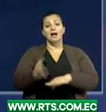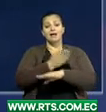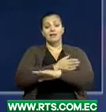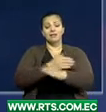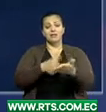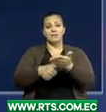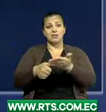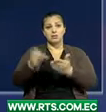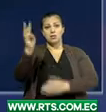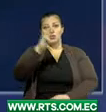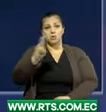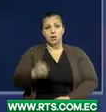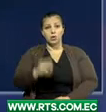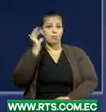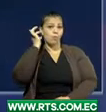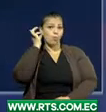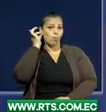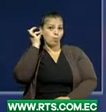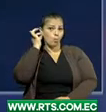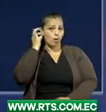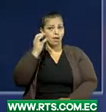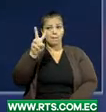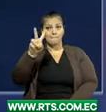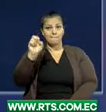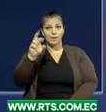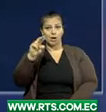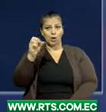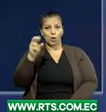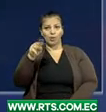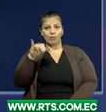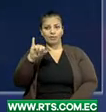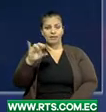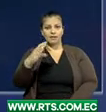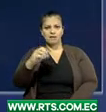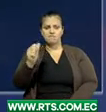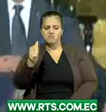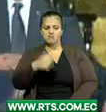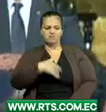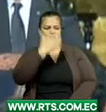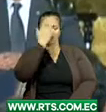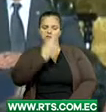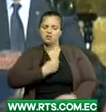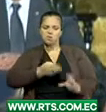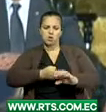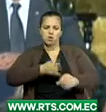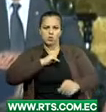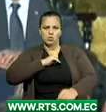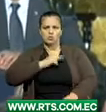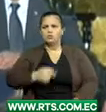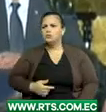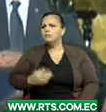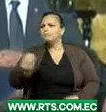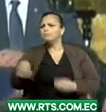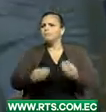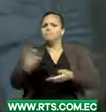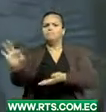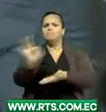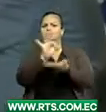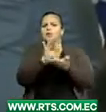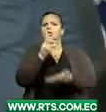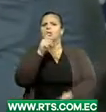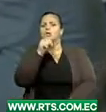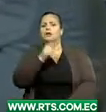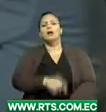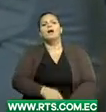Ministerio de Salud, el primer mandatario encargó esta cartera de Estado a Catalina Andramuño. En este marco se refirió a la tarea que enfrenta el director